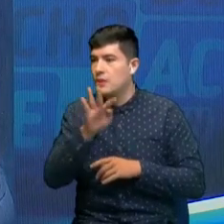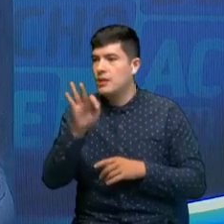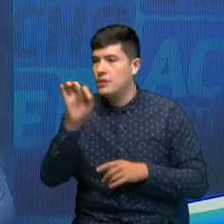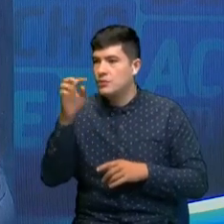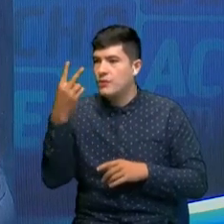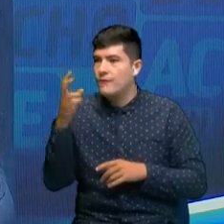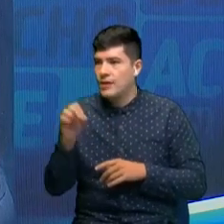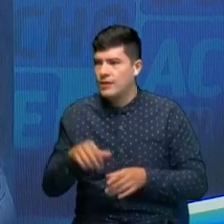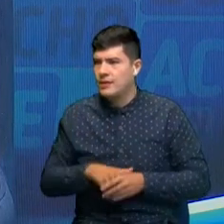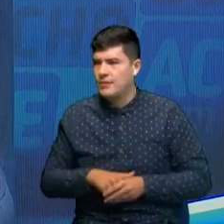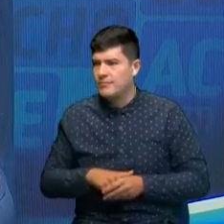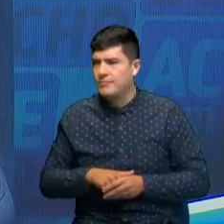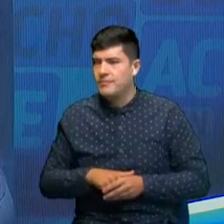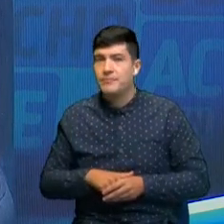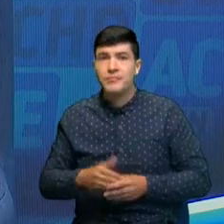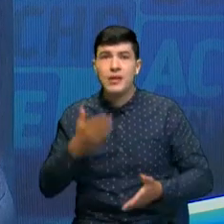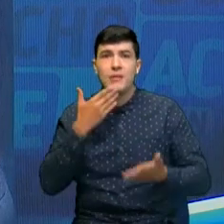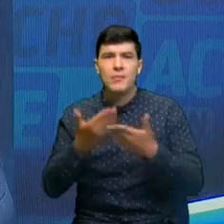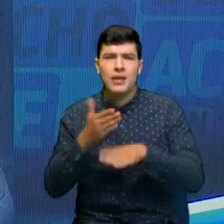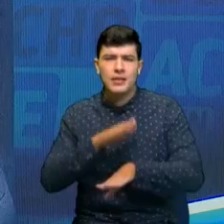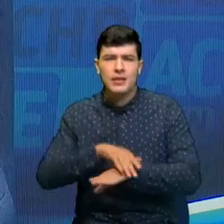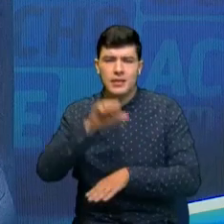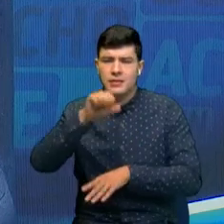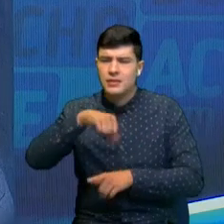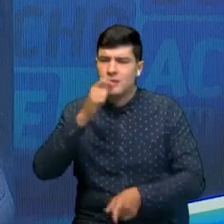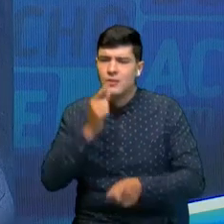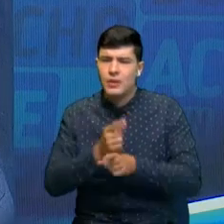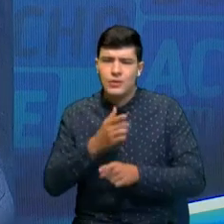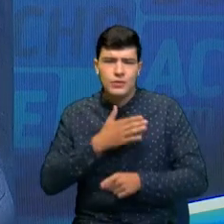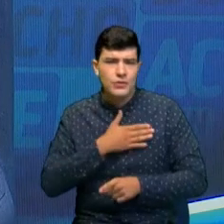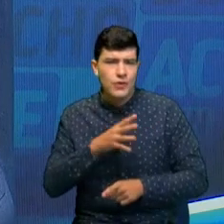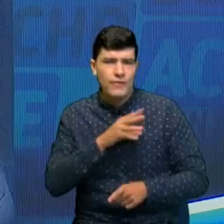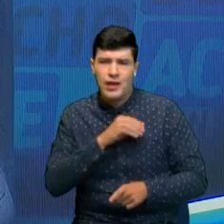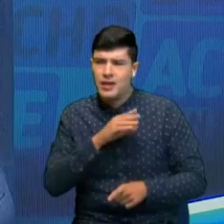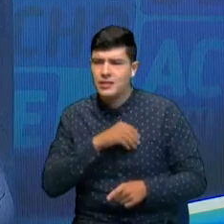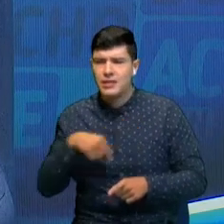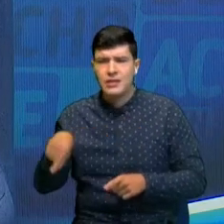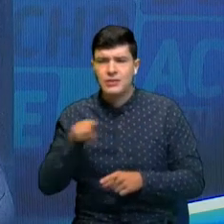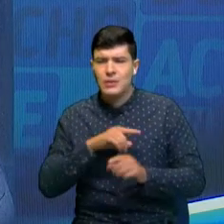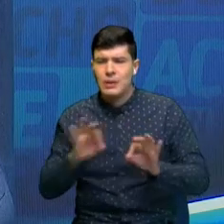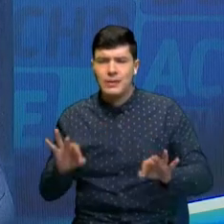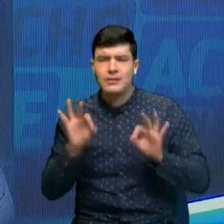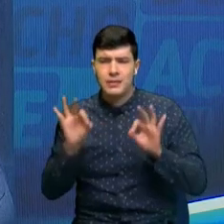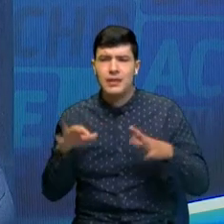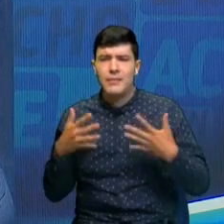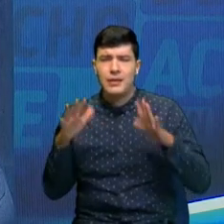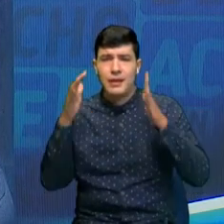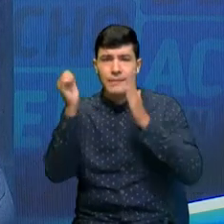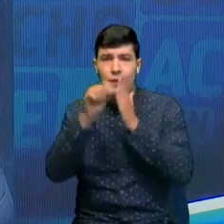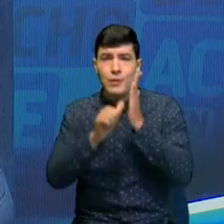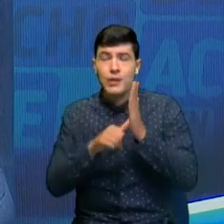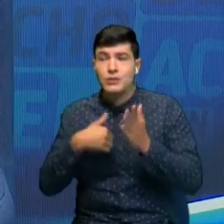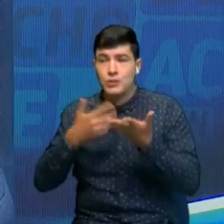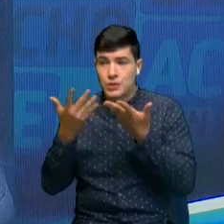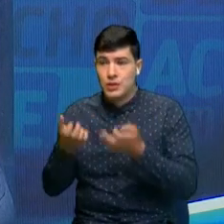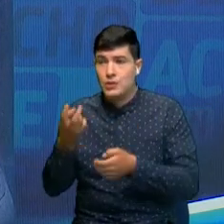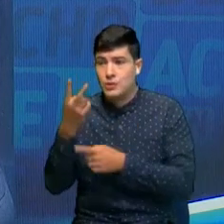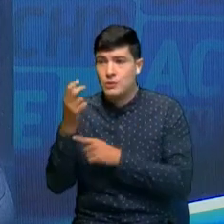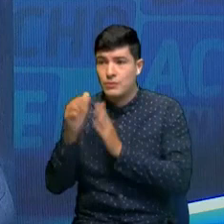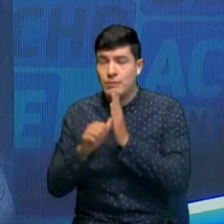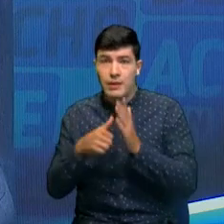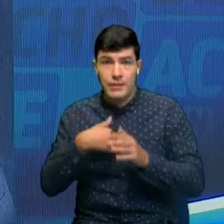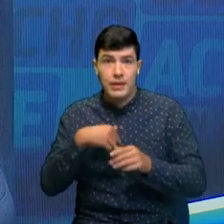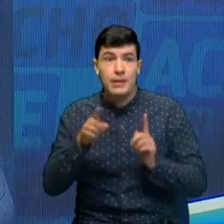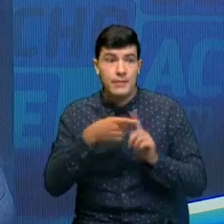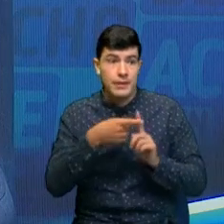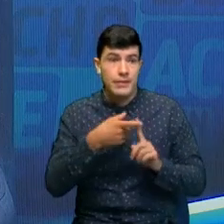648-4820. Doña Esther, ¿cómo le va? Buena tarde. Muy buenas tardes, para felicitarlos por ese excelente programa. Quiero dos preguntitas. Bueno, la primera es que, bueno, a mí